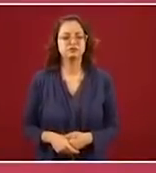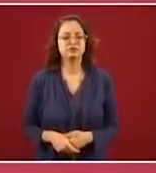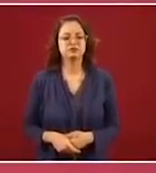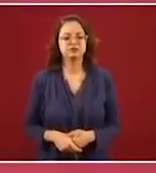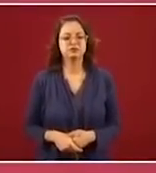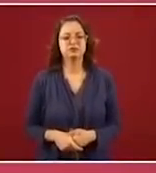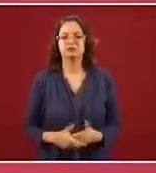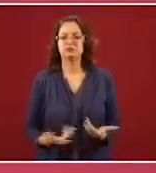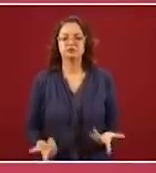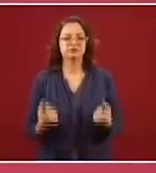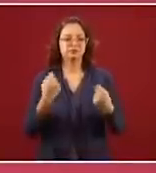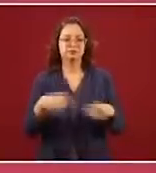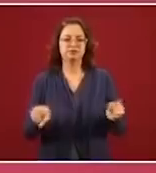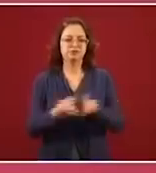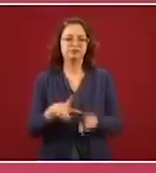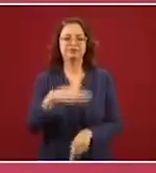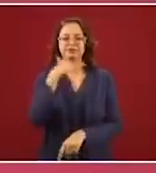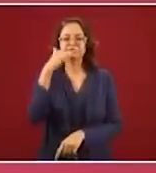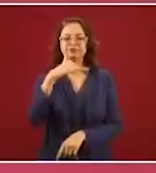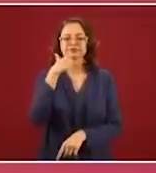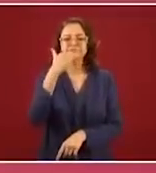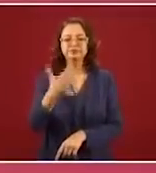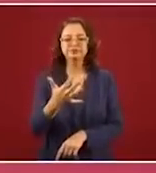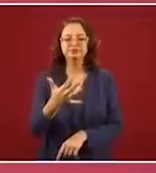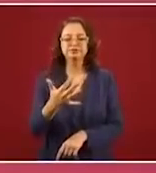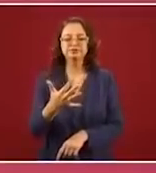Así es la corrupción. O sea, a ver,